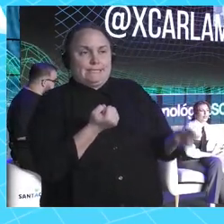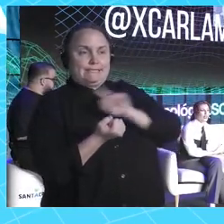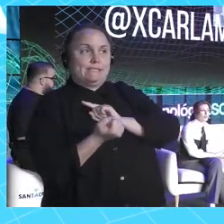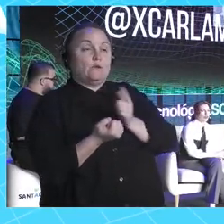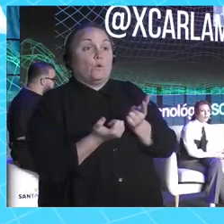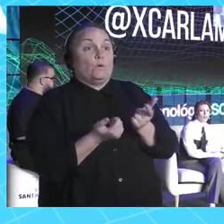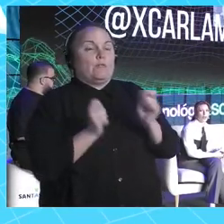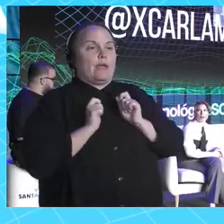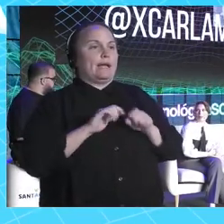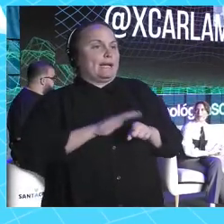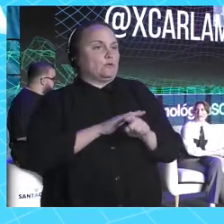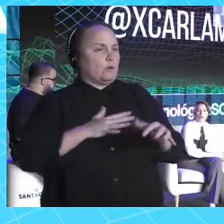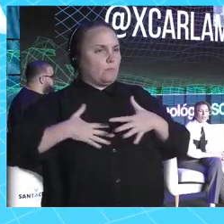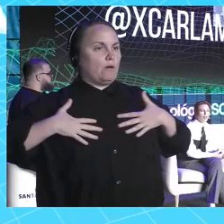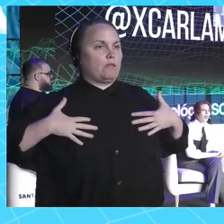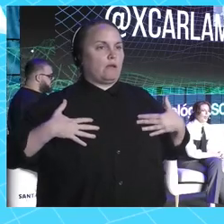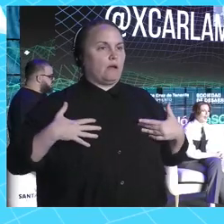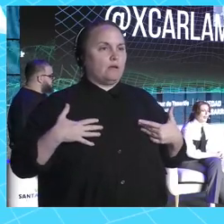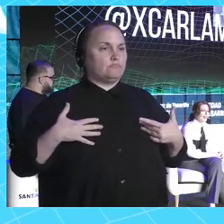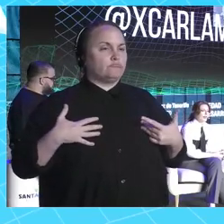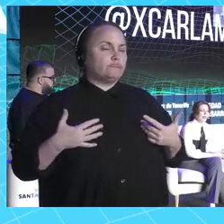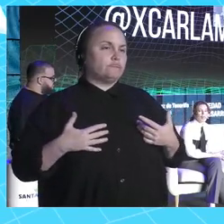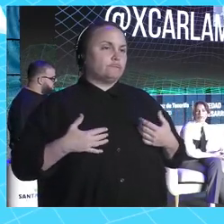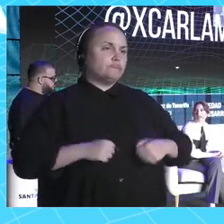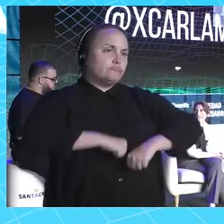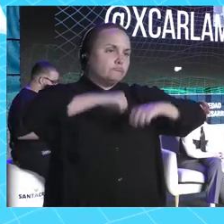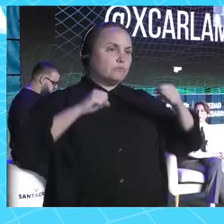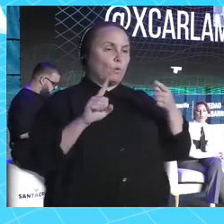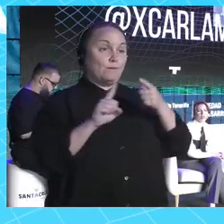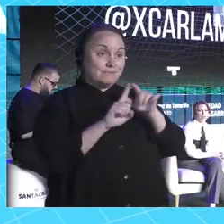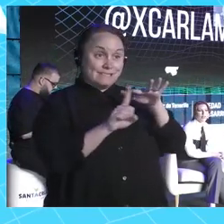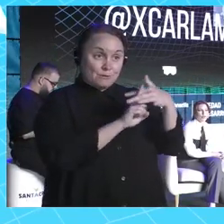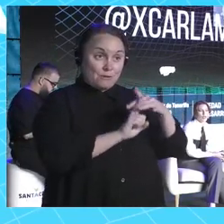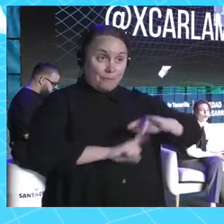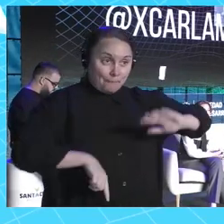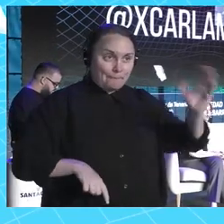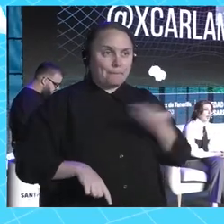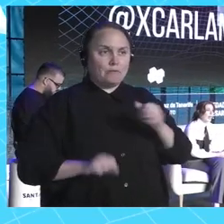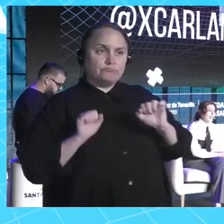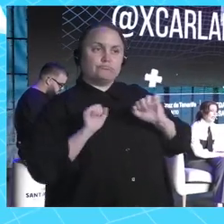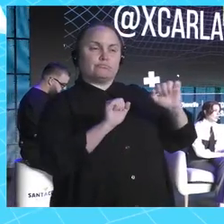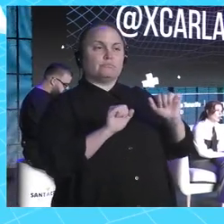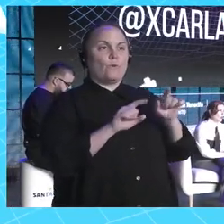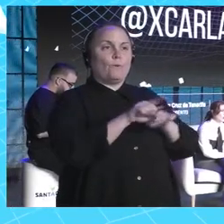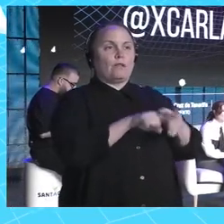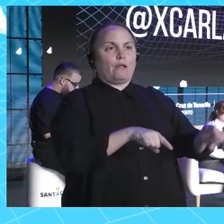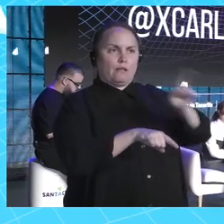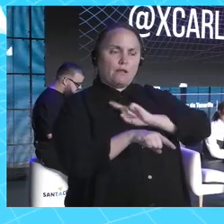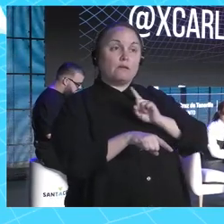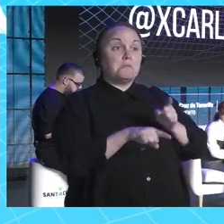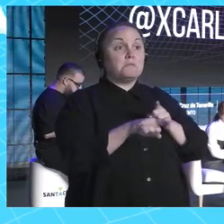herramienta de gestión emocional para prepararme y enfrentarme a ese tipo de cosas o a la crítica tanto